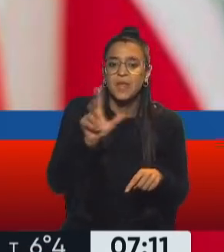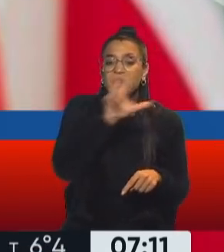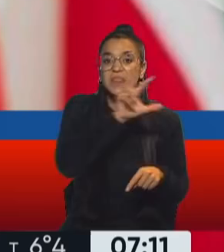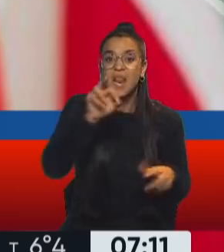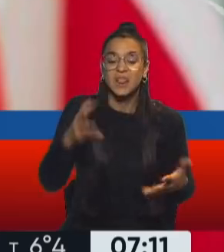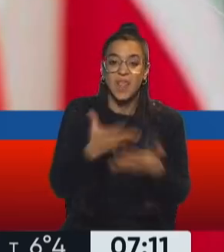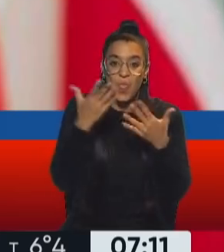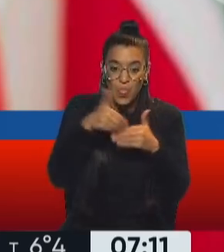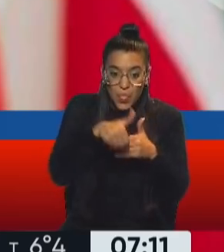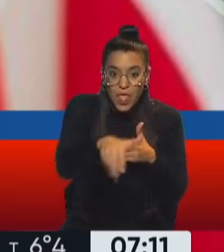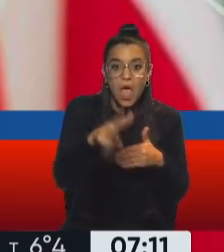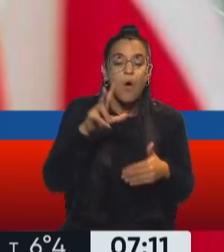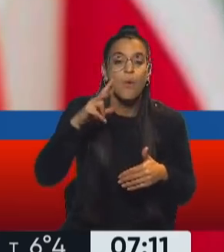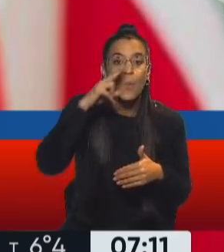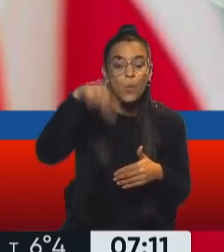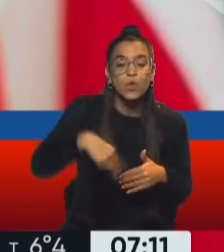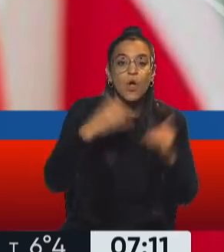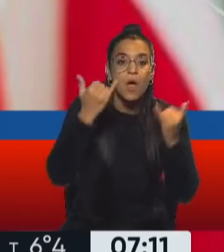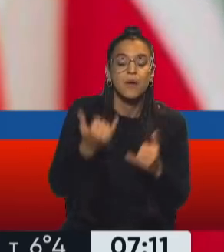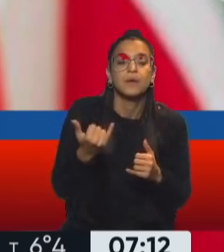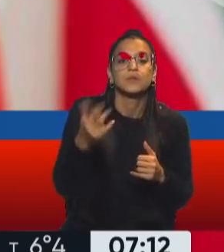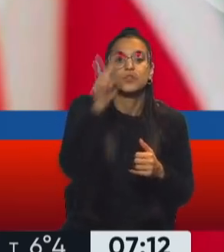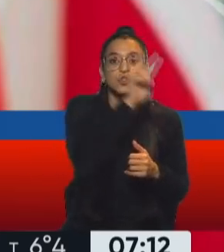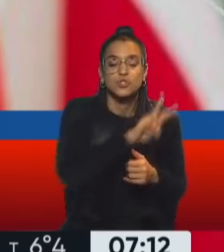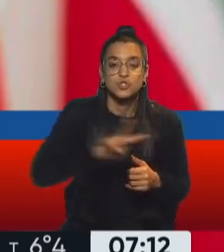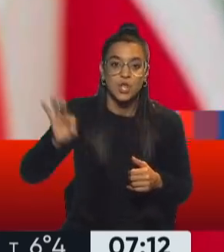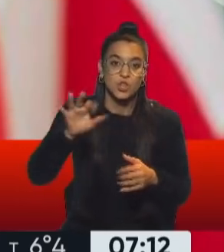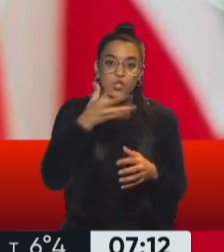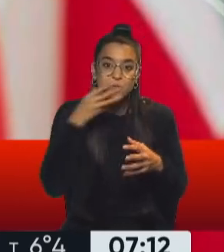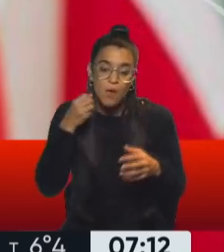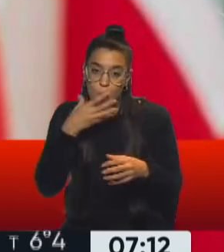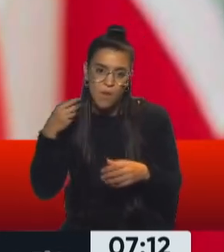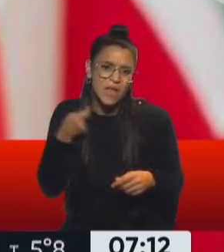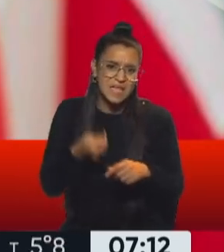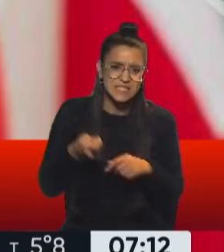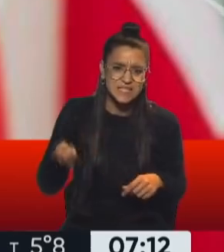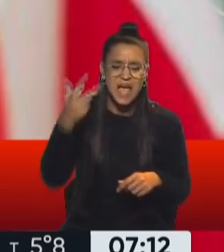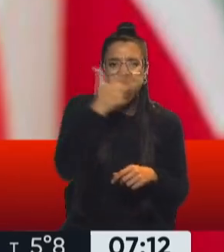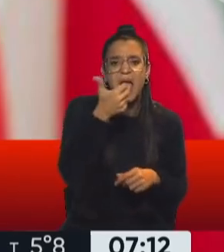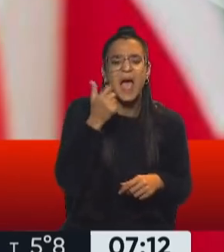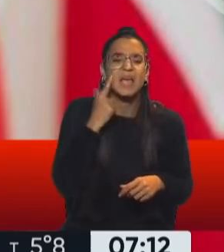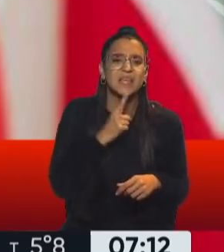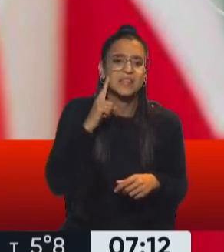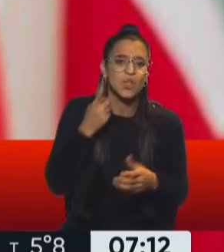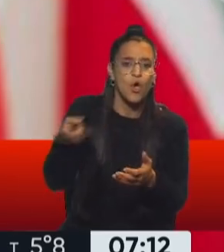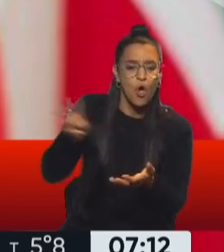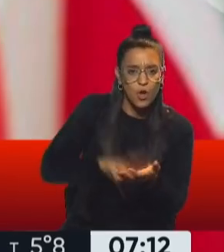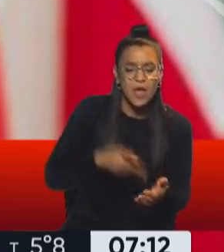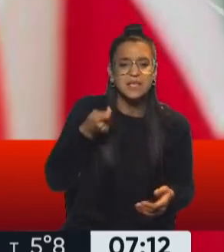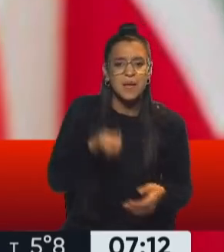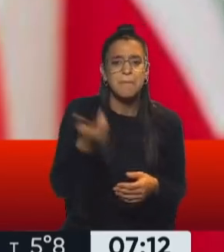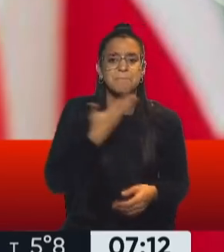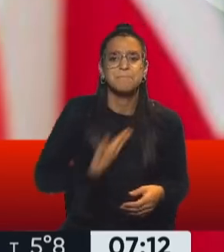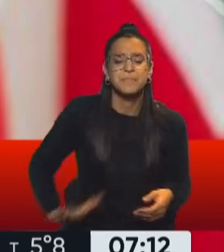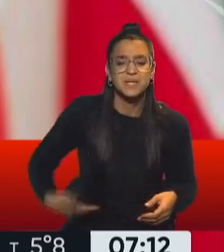30 días de junio se registraron más de 200 secuestros y asesinatos en Haití. Reiteramos, asesinaron al